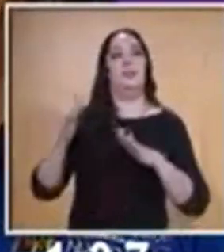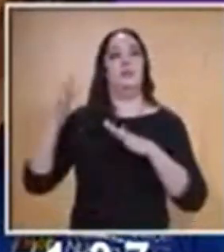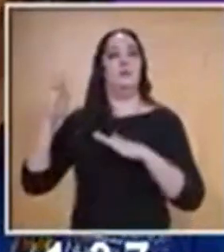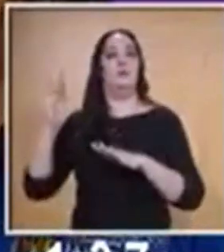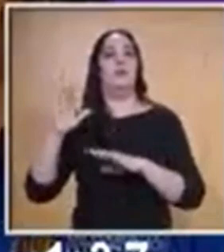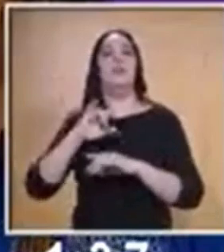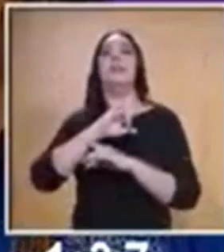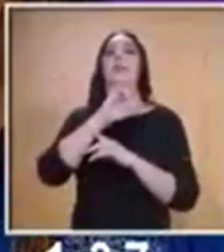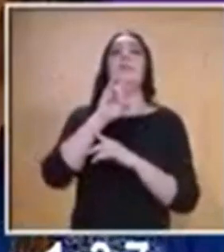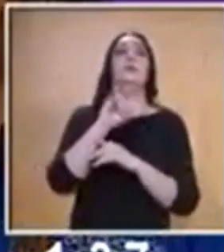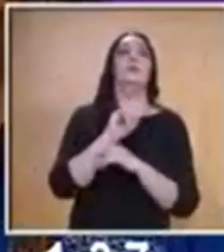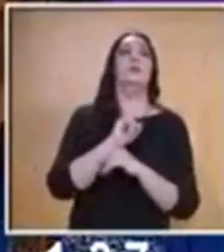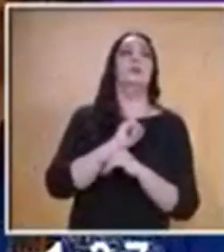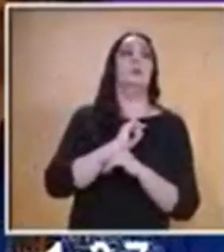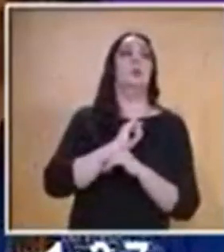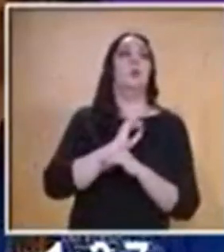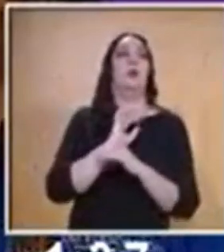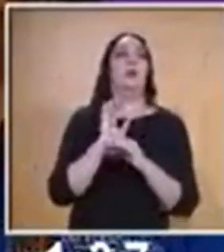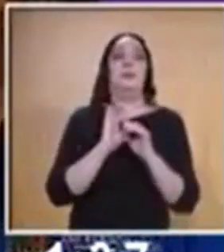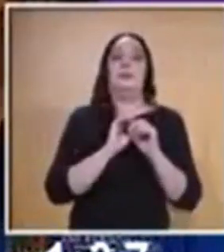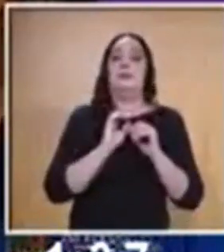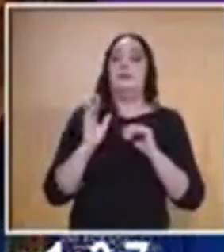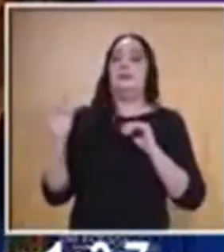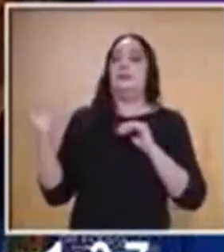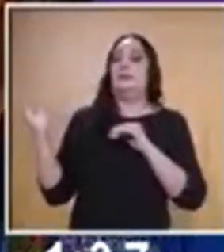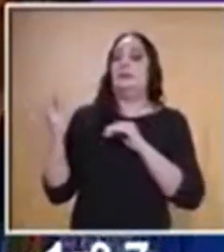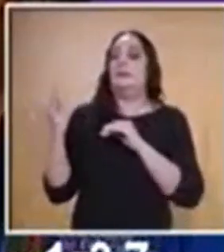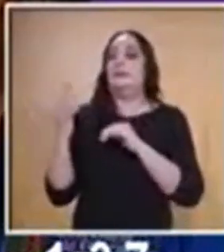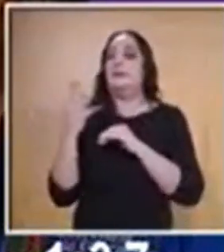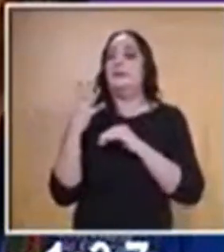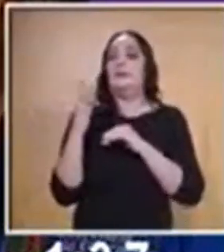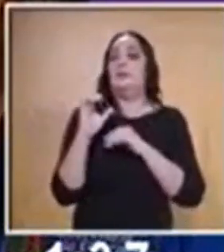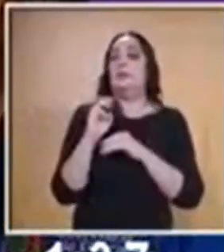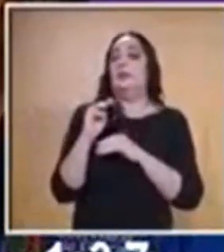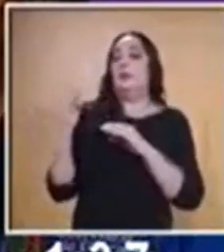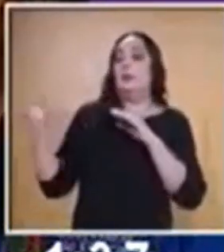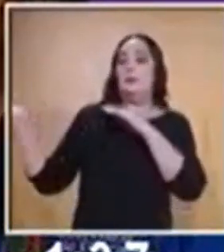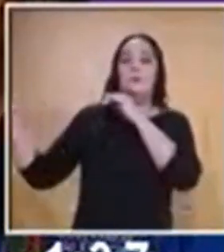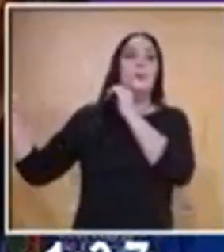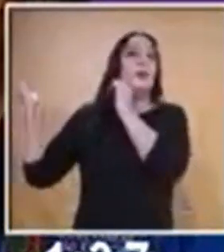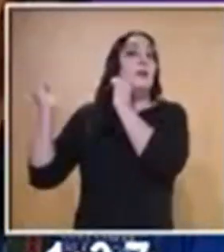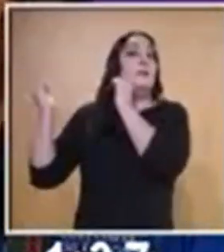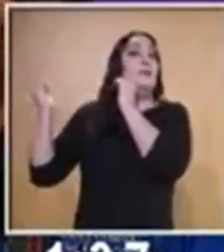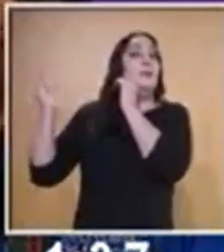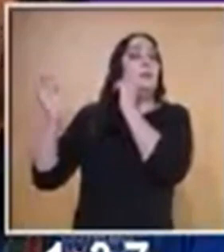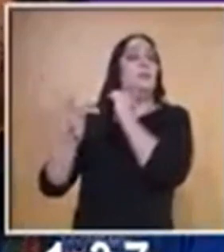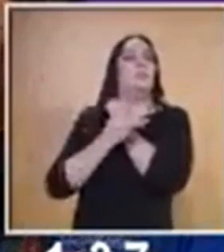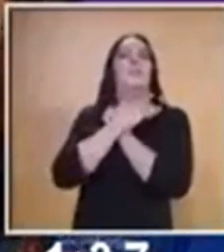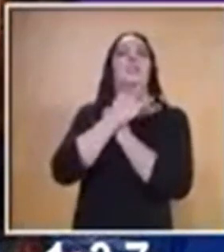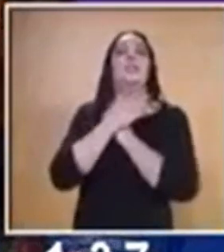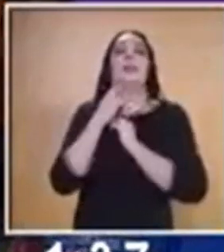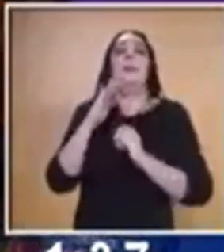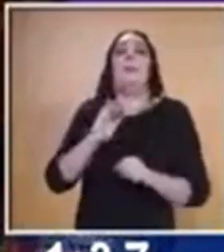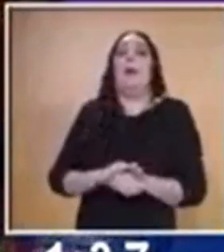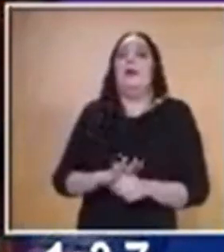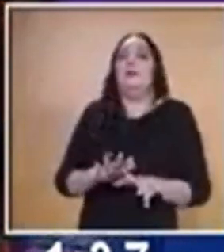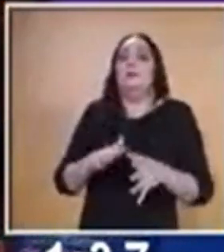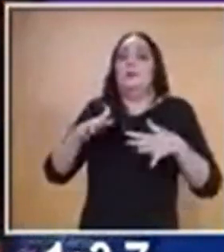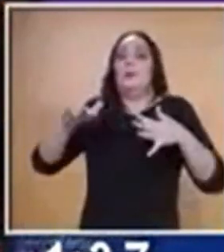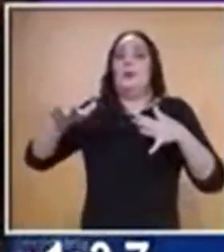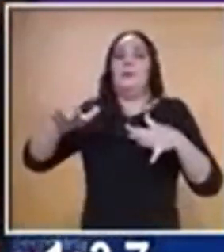Y luego lo voy a adelantar 5 centímetros para ver si mejora dicha